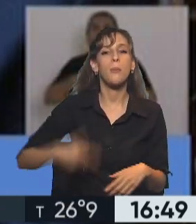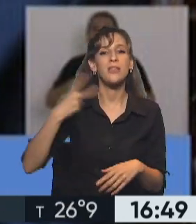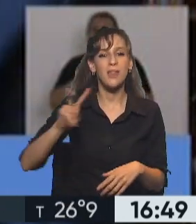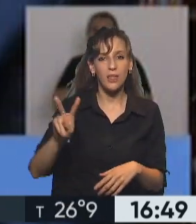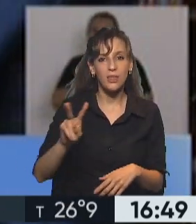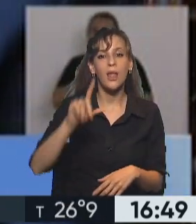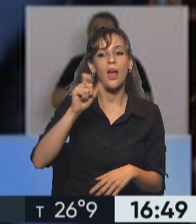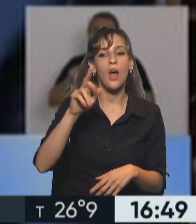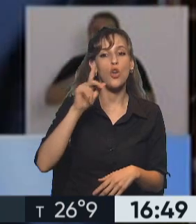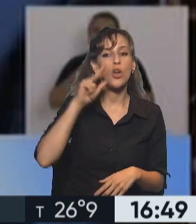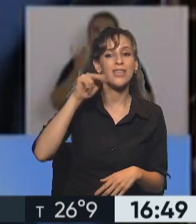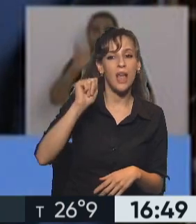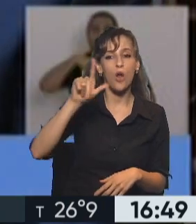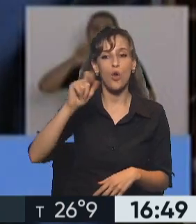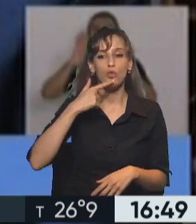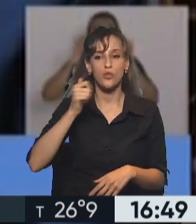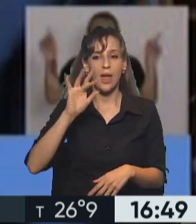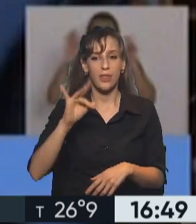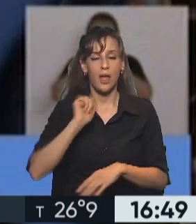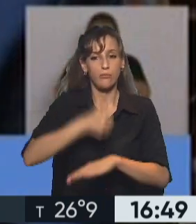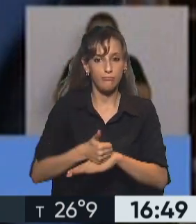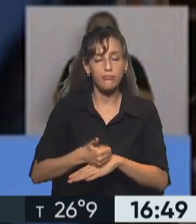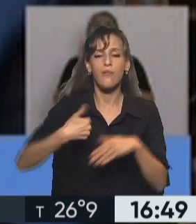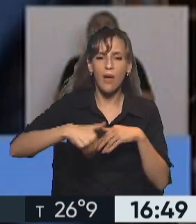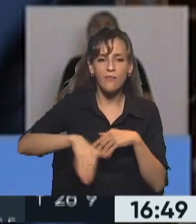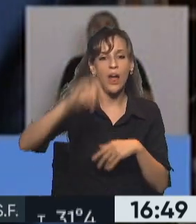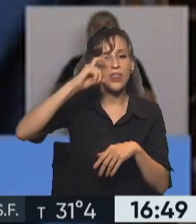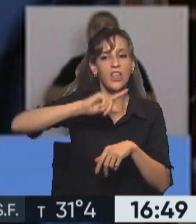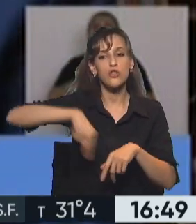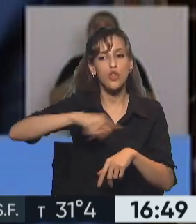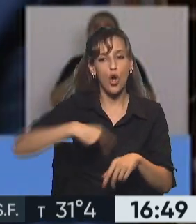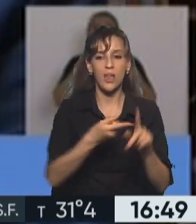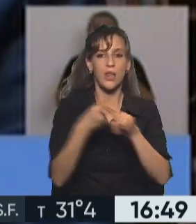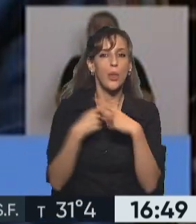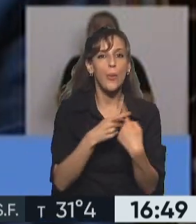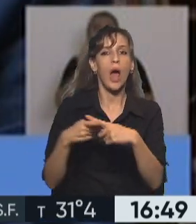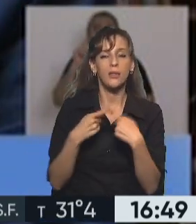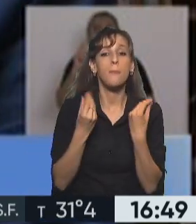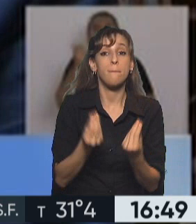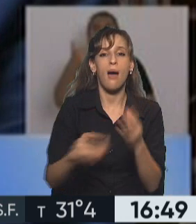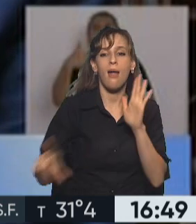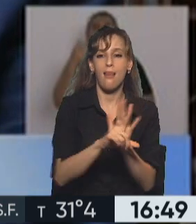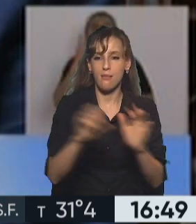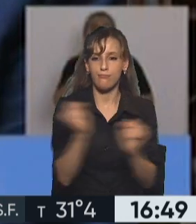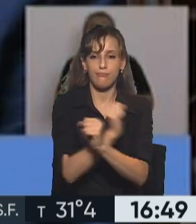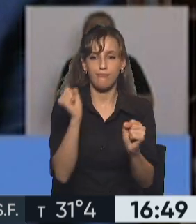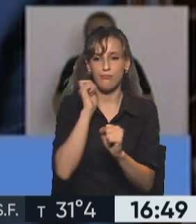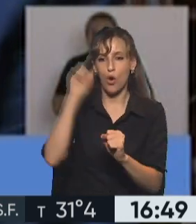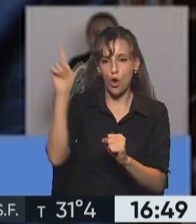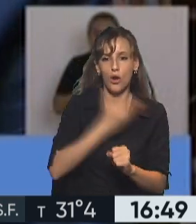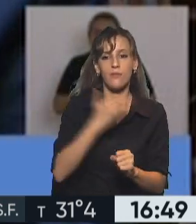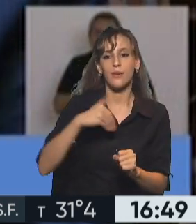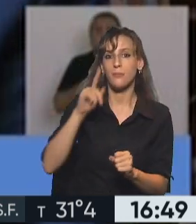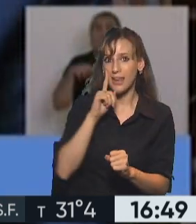Senado, Carolina Lozada. Se estiman 10 horas de debate para aprobar y convertir en ley este proyecto de acuerdo con el FMI